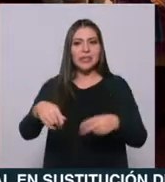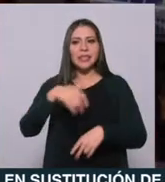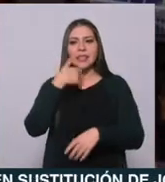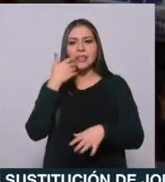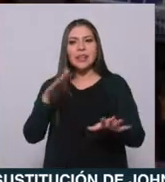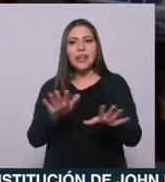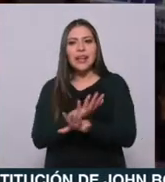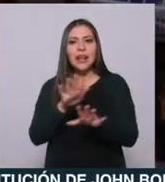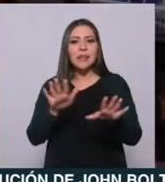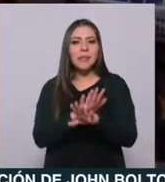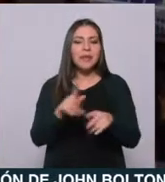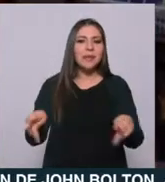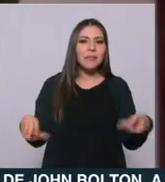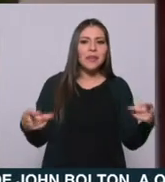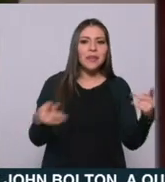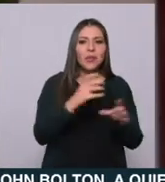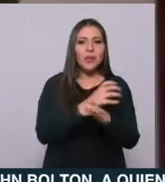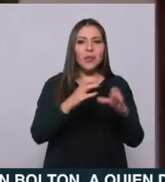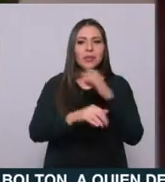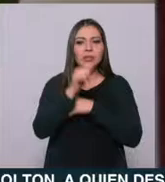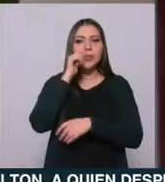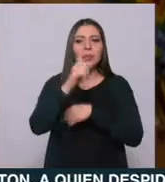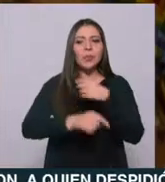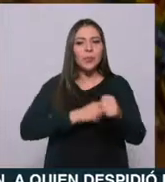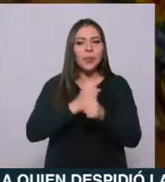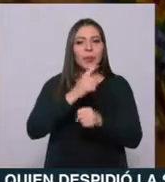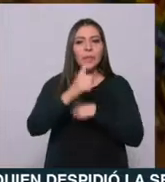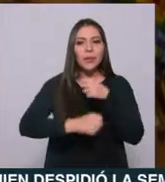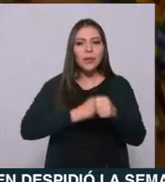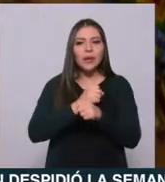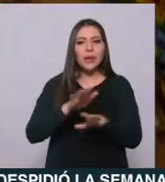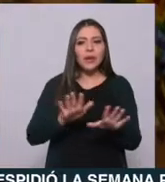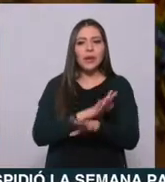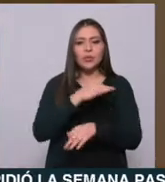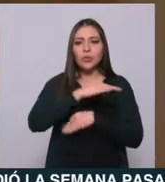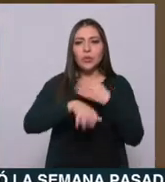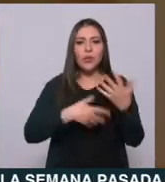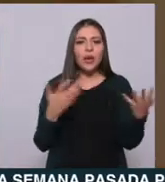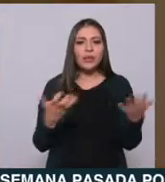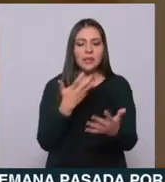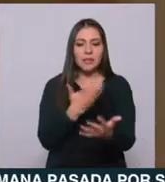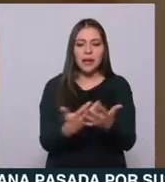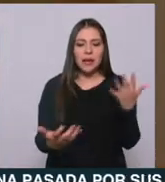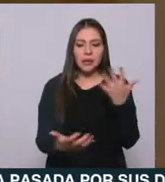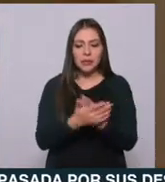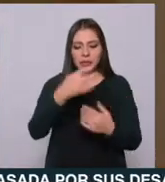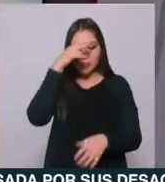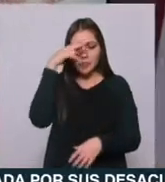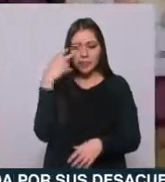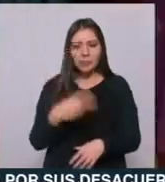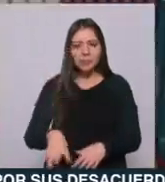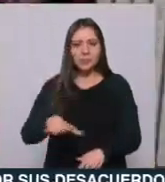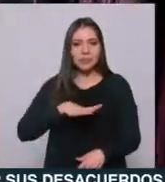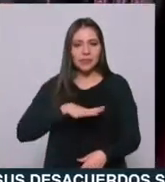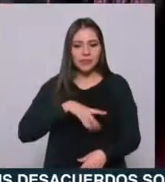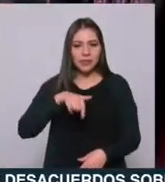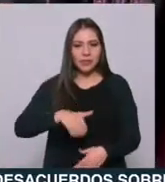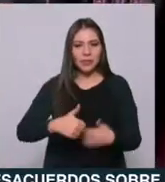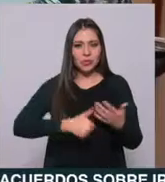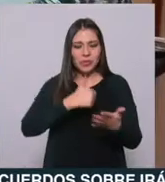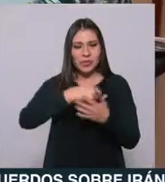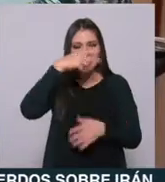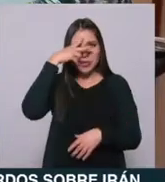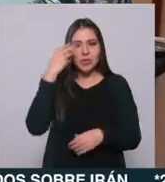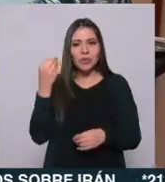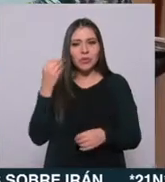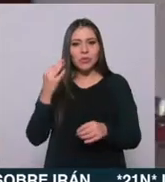sus artículos año con año. Son artículos 100% artesanales y con la apertura que existe en la Ciudad de México con respecto